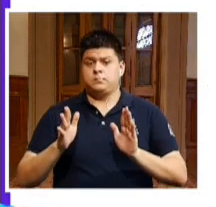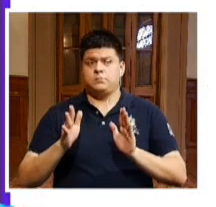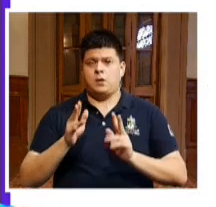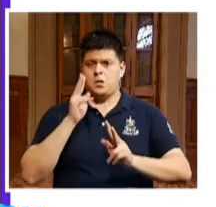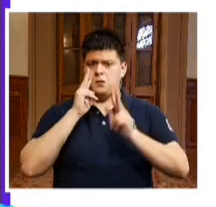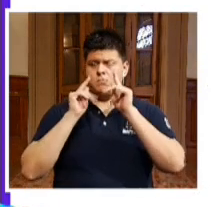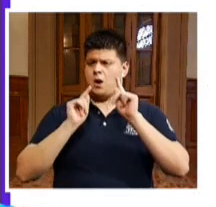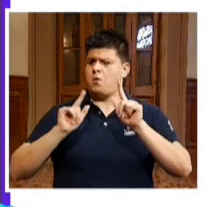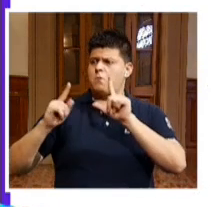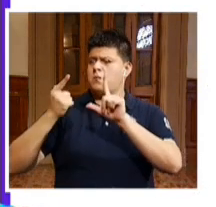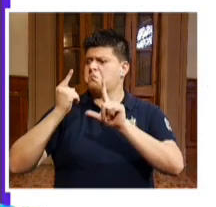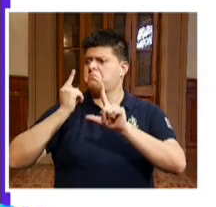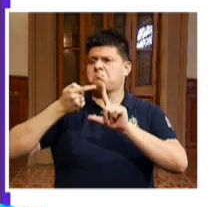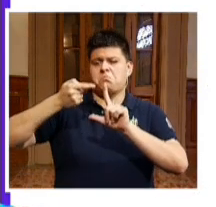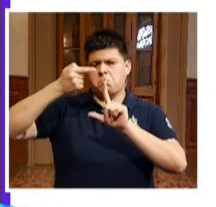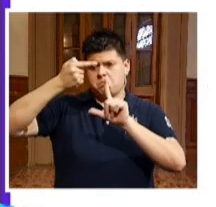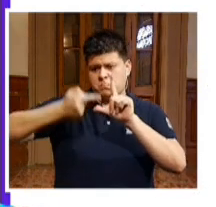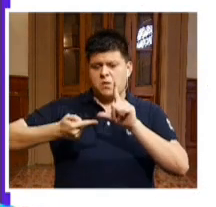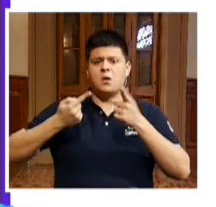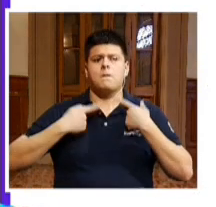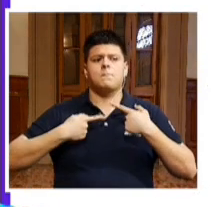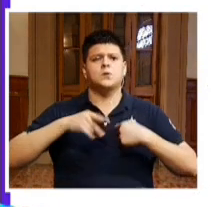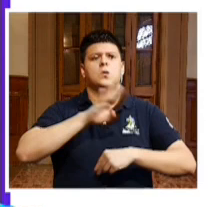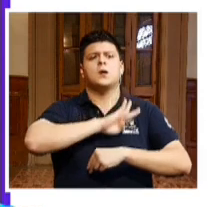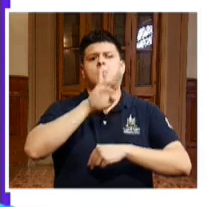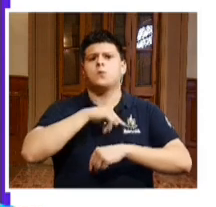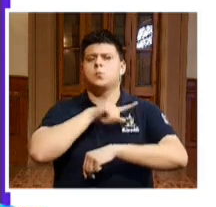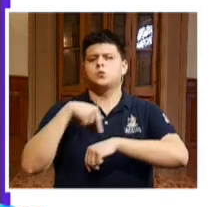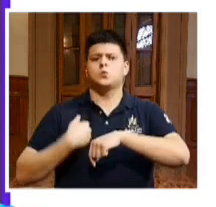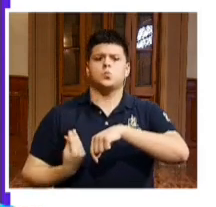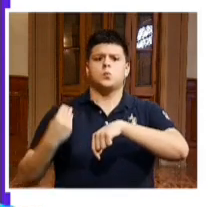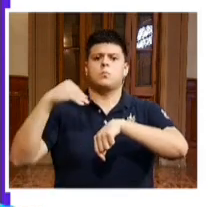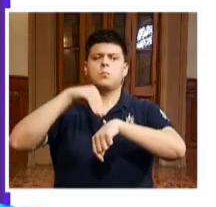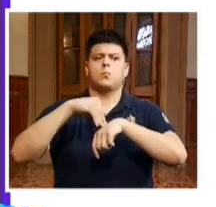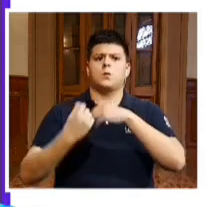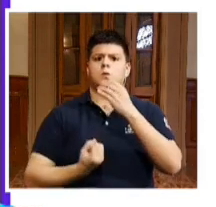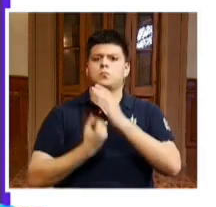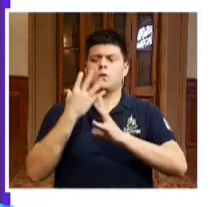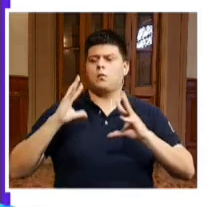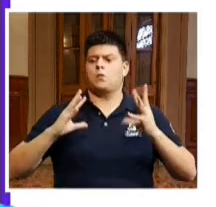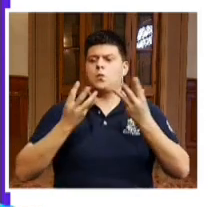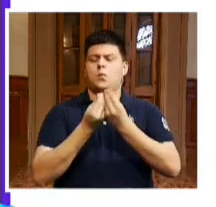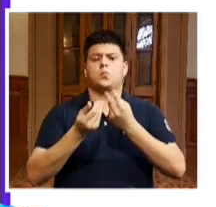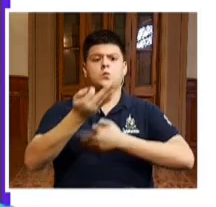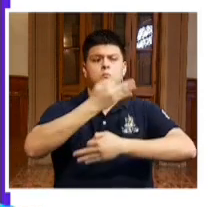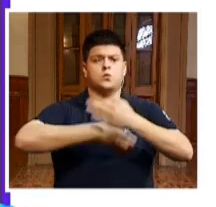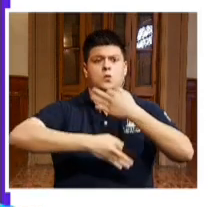Estas son las defunciones que estamos agregando hoy a la cifra total.